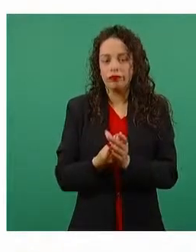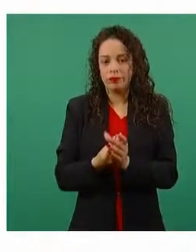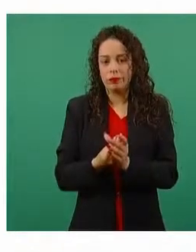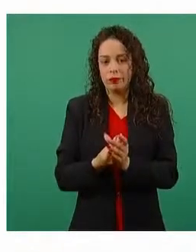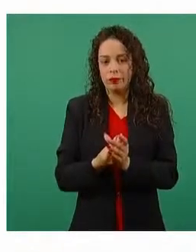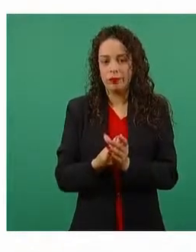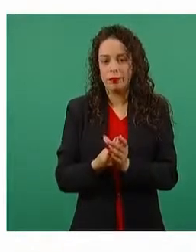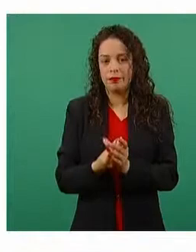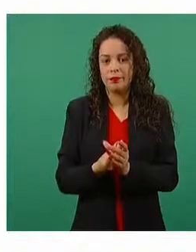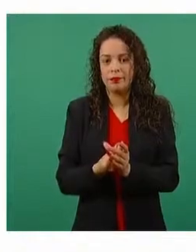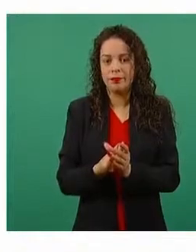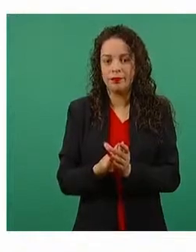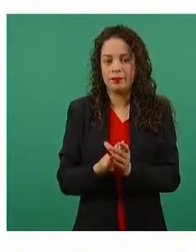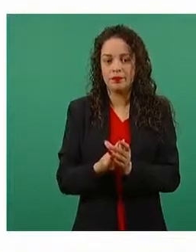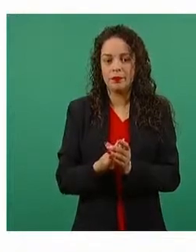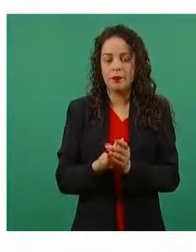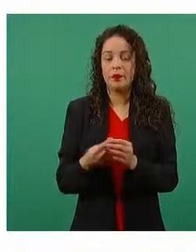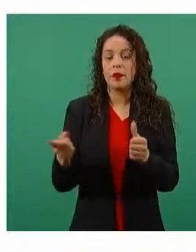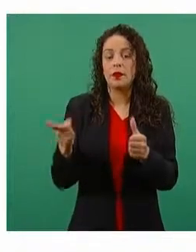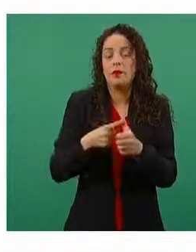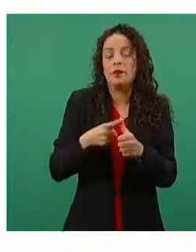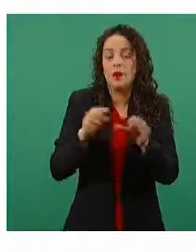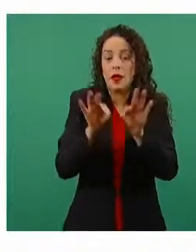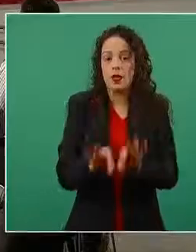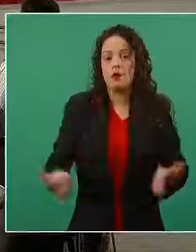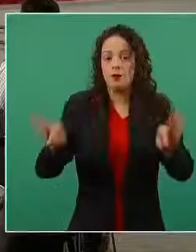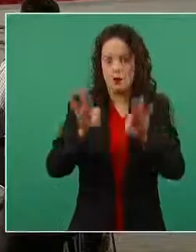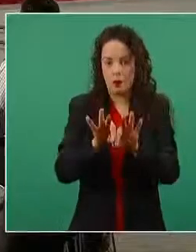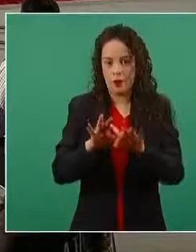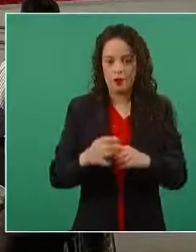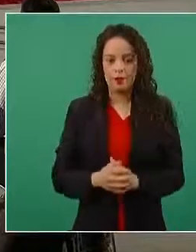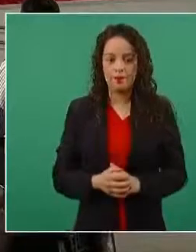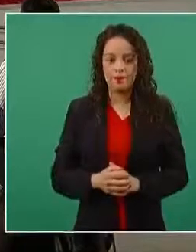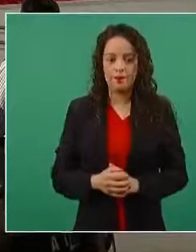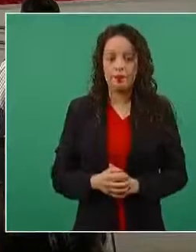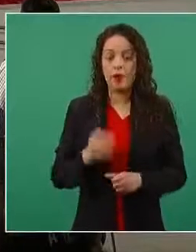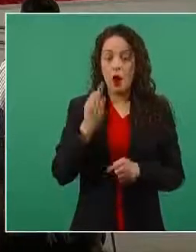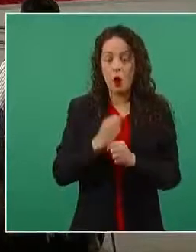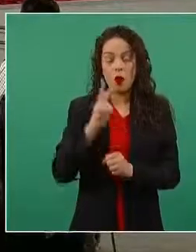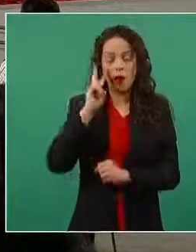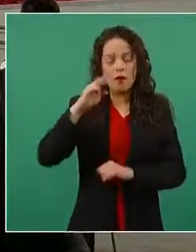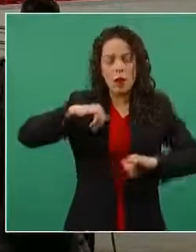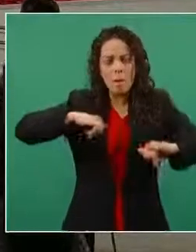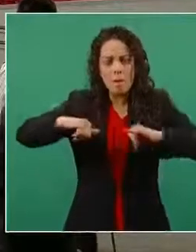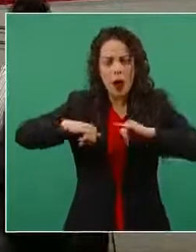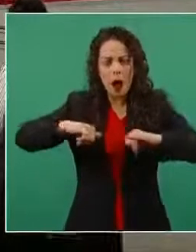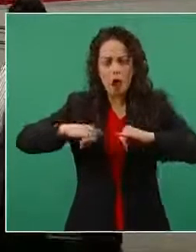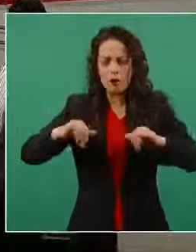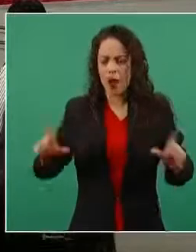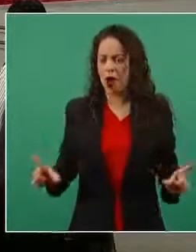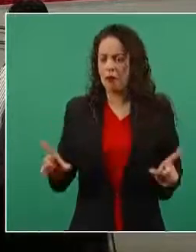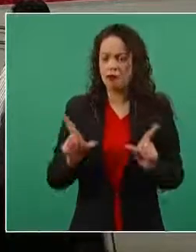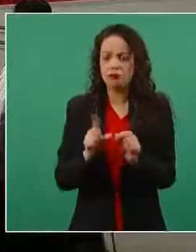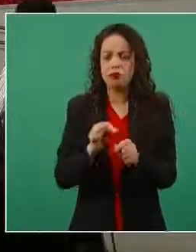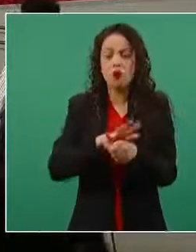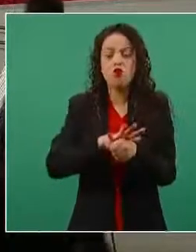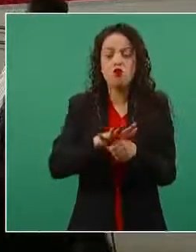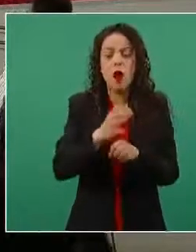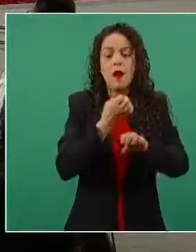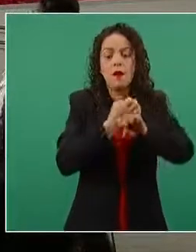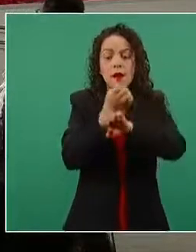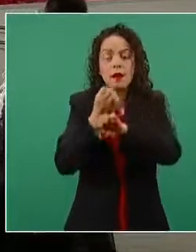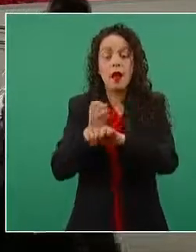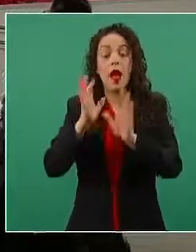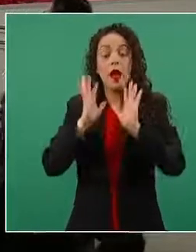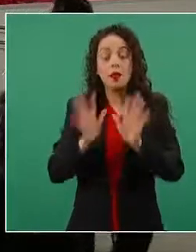de prioridad en el programa. La siguiente lo que nos muestra es un mapa sintético de cuáles son los estados en donde ya